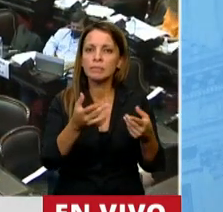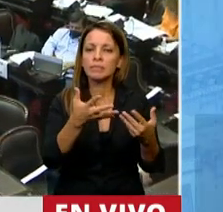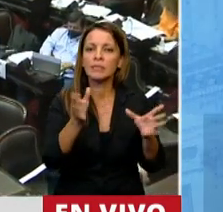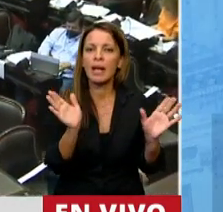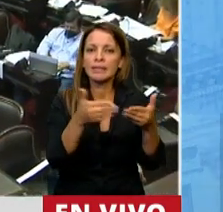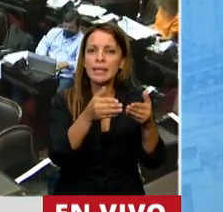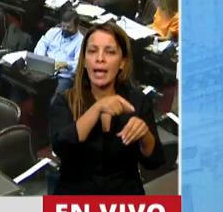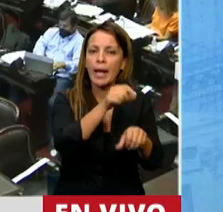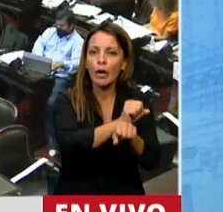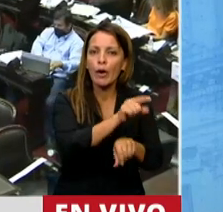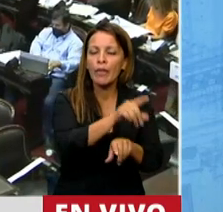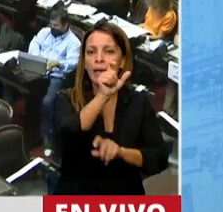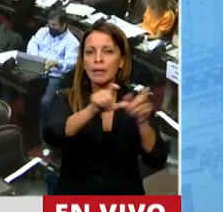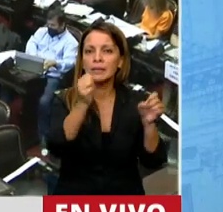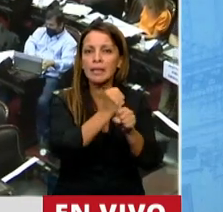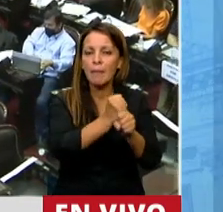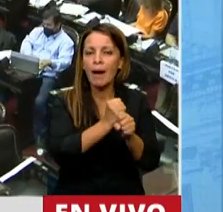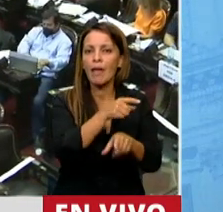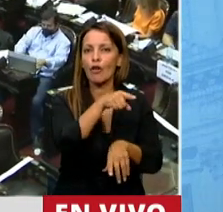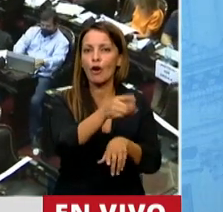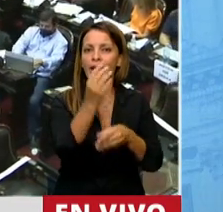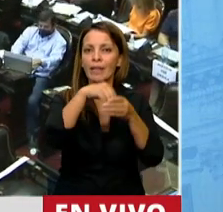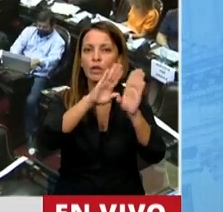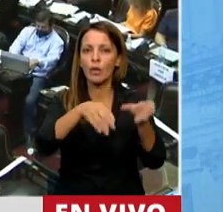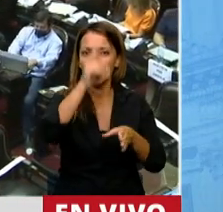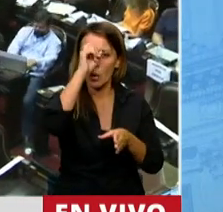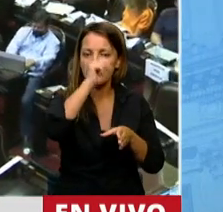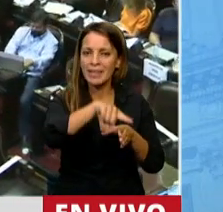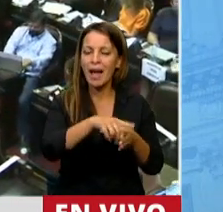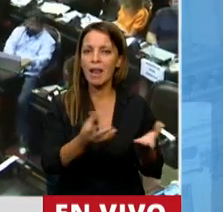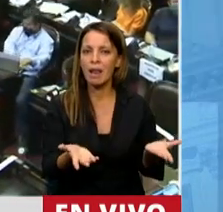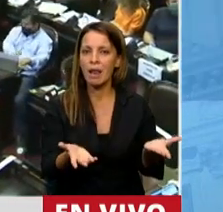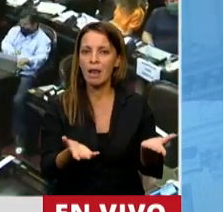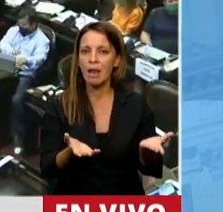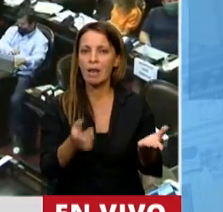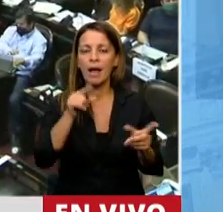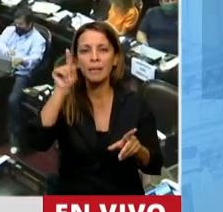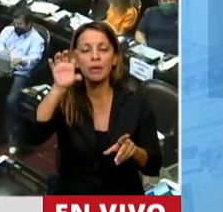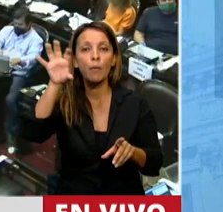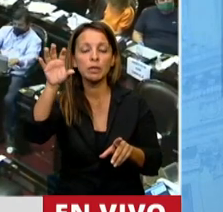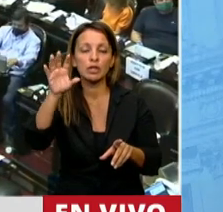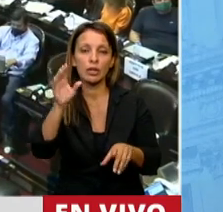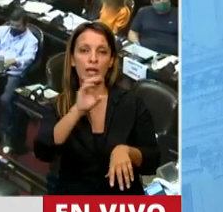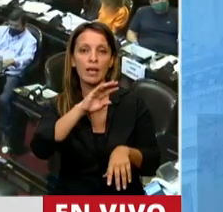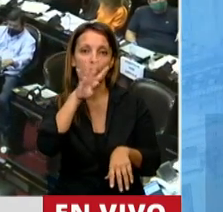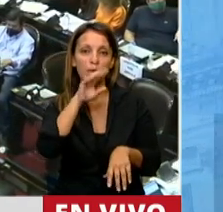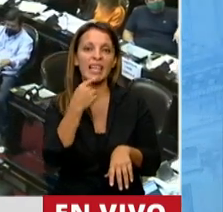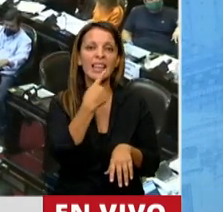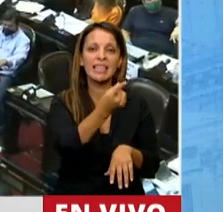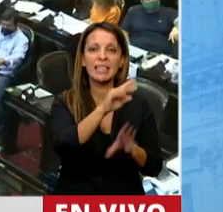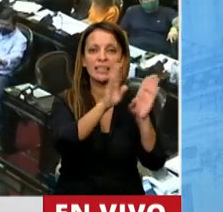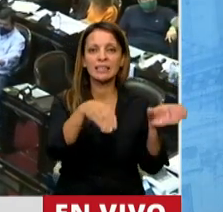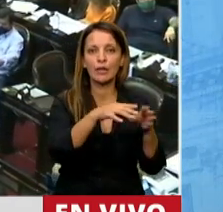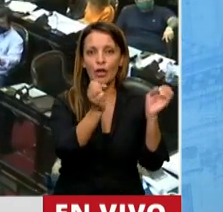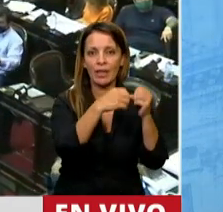y efectivo de trabajadores golondrinas en un hospital de campaña que la oposición en Formosa llama centro de detención, pero no es más